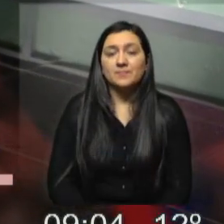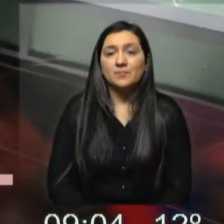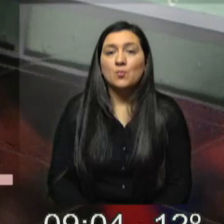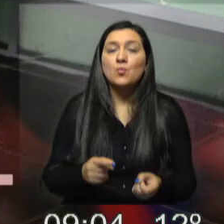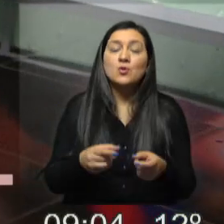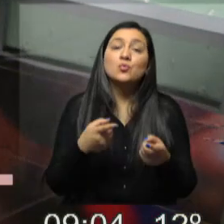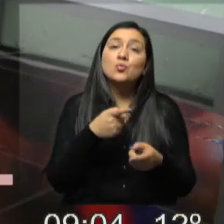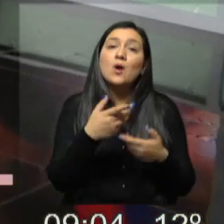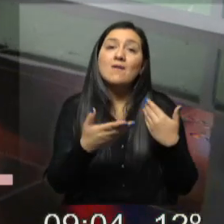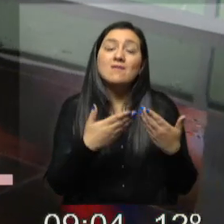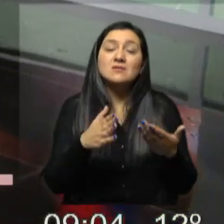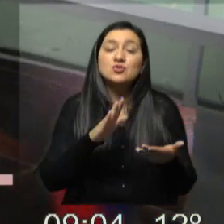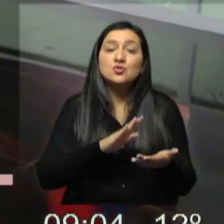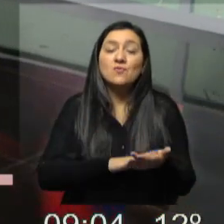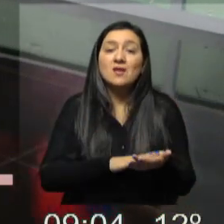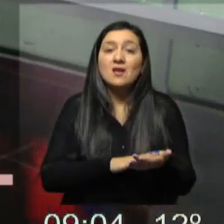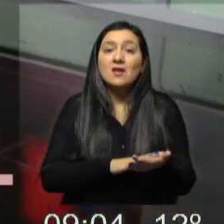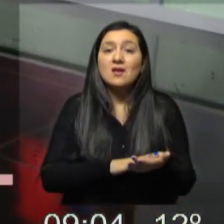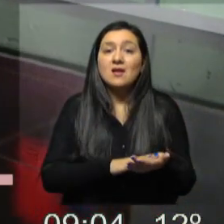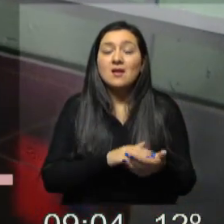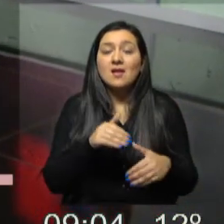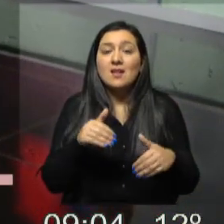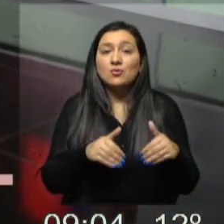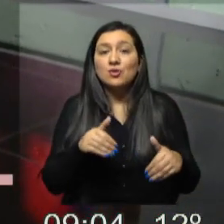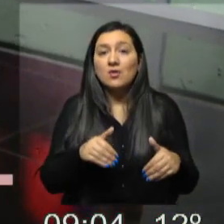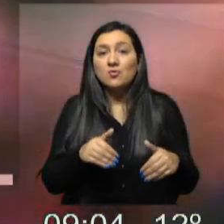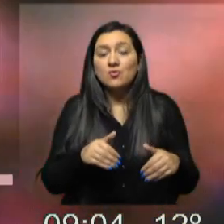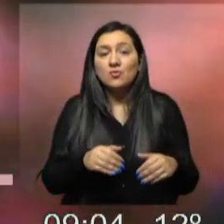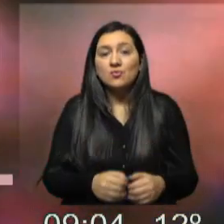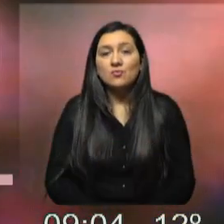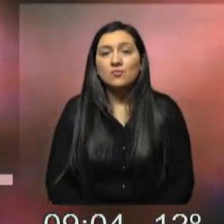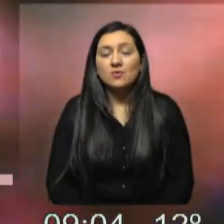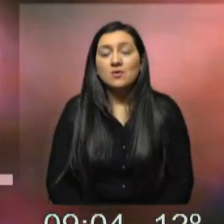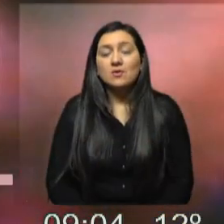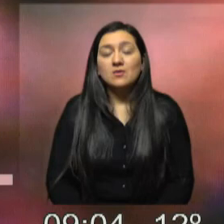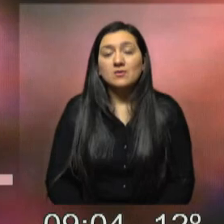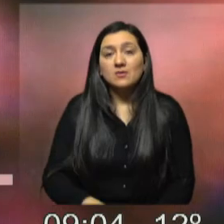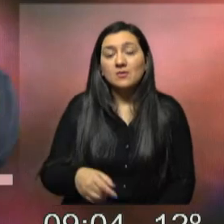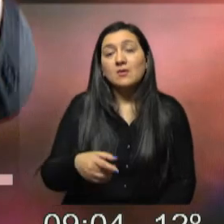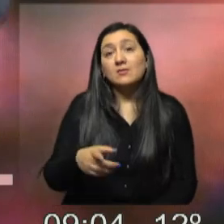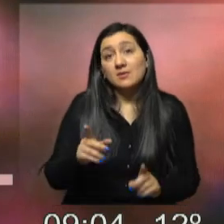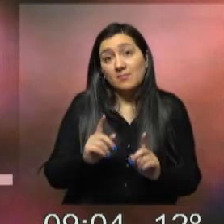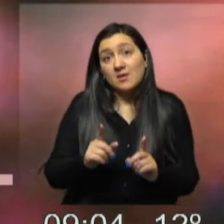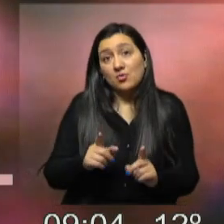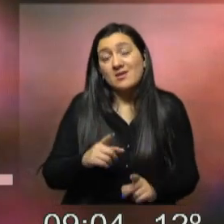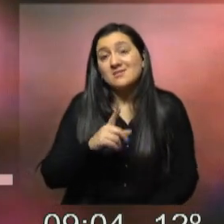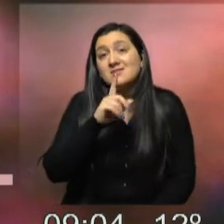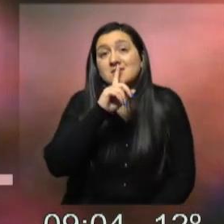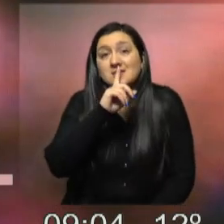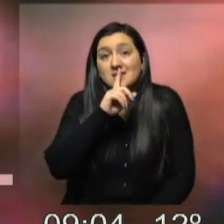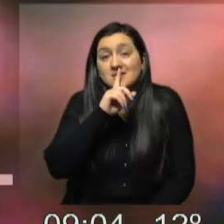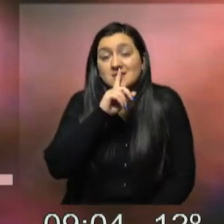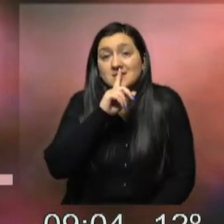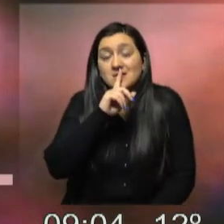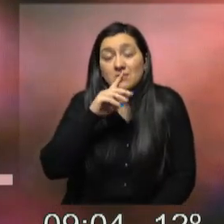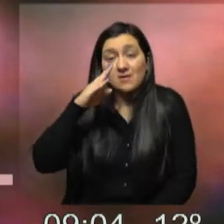hablabas del electorado, justamente. ¿Qué se puede esperar de este electorado? Teniendo en cuenta el silencio justamente de Bolsonaro,